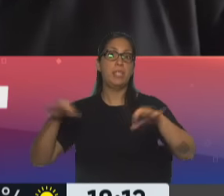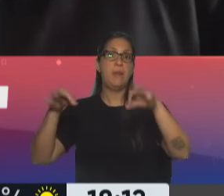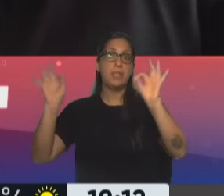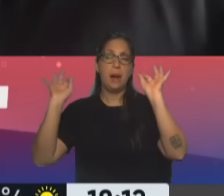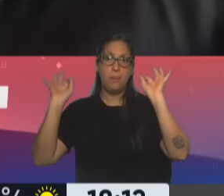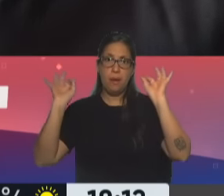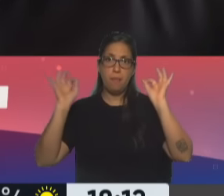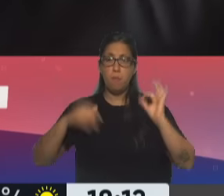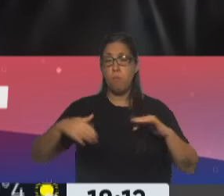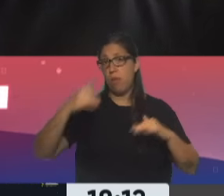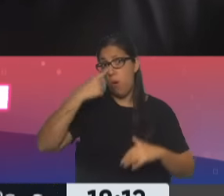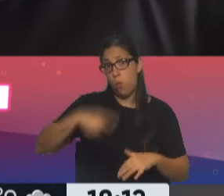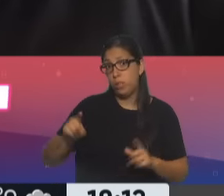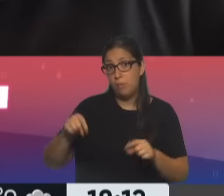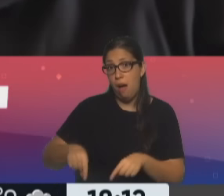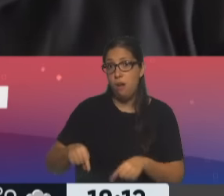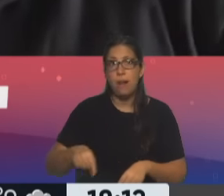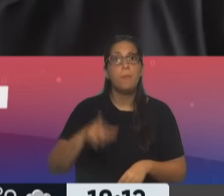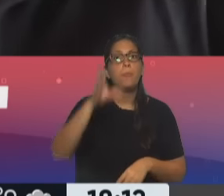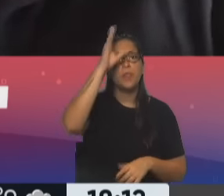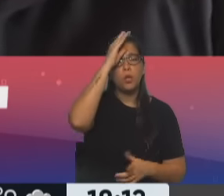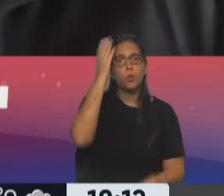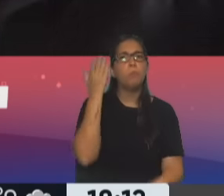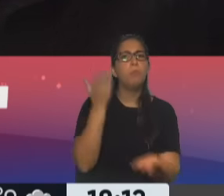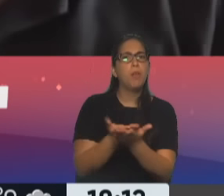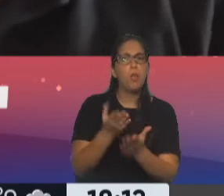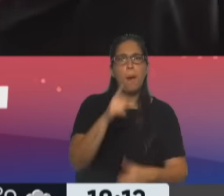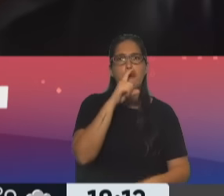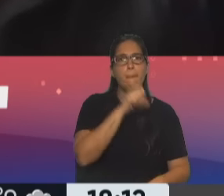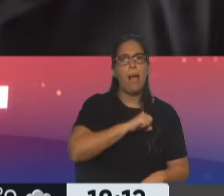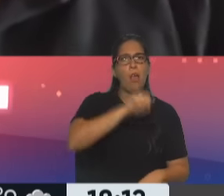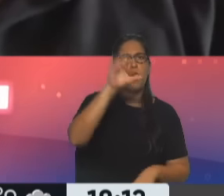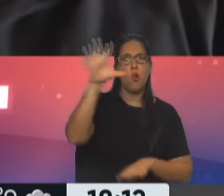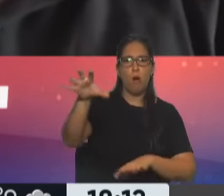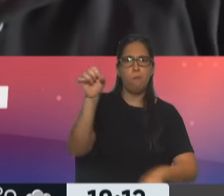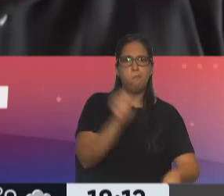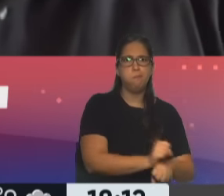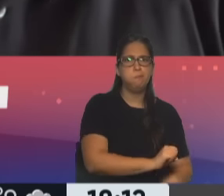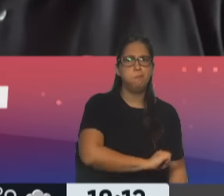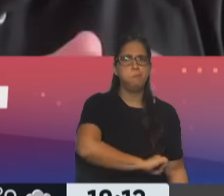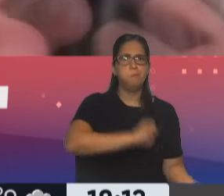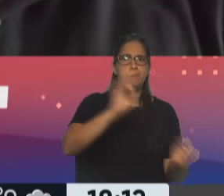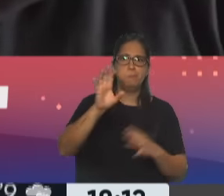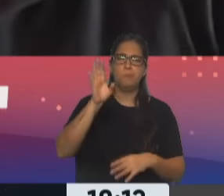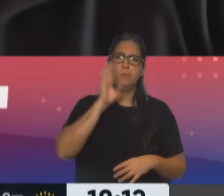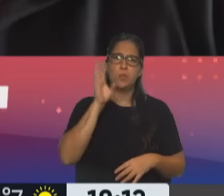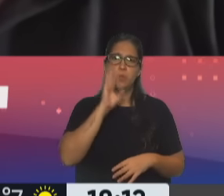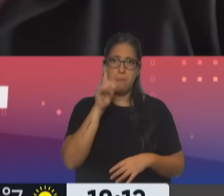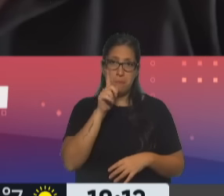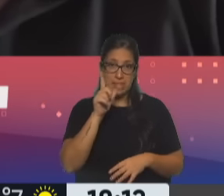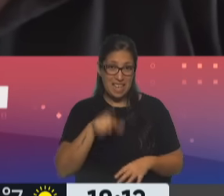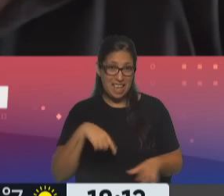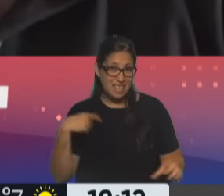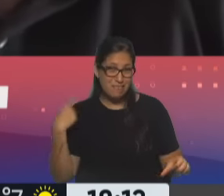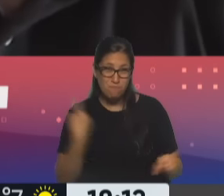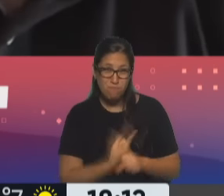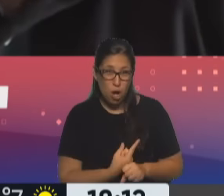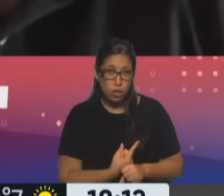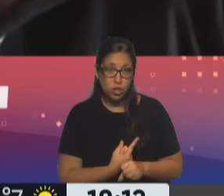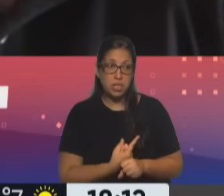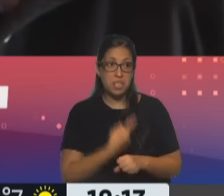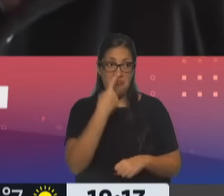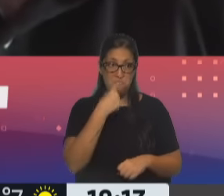Donald Trump fue el que ordenó la operación para sacar a Maduro, capturarlo en Venezuela y llevarlo a los Estados Unidos, cosa que parecía completamente improbable, y